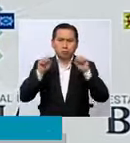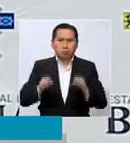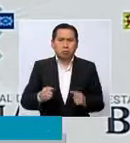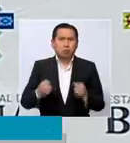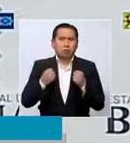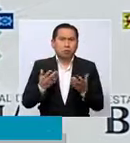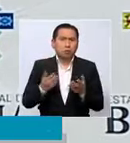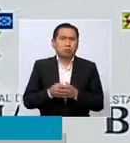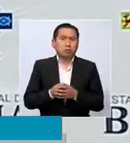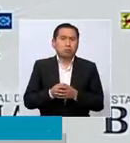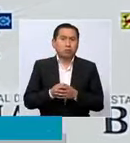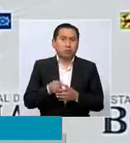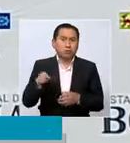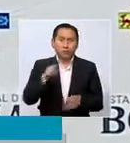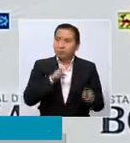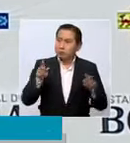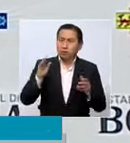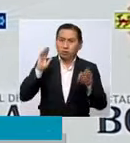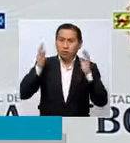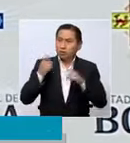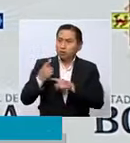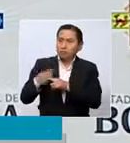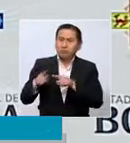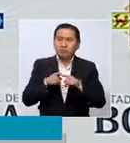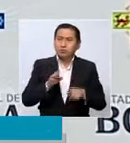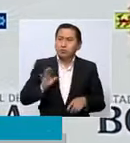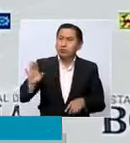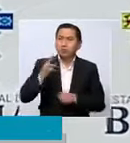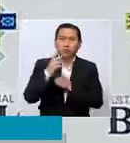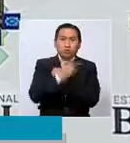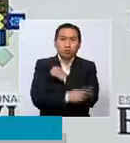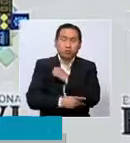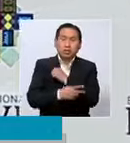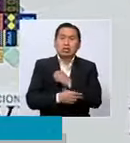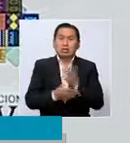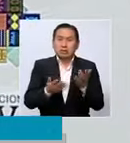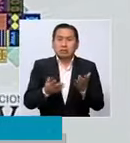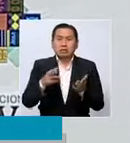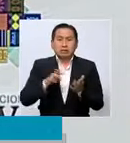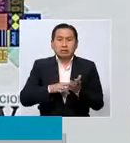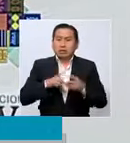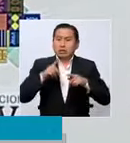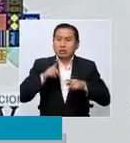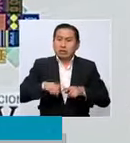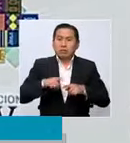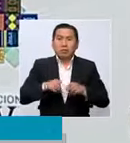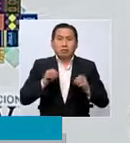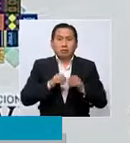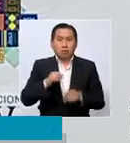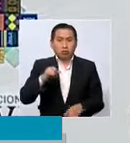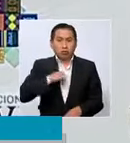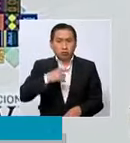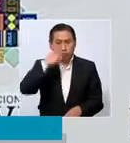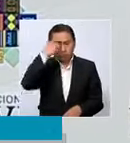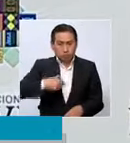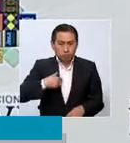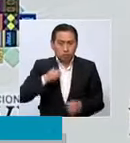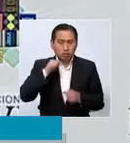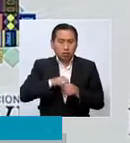en una comparación con cada uno de los países depende mucho de la actividad que yo realice como